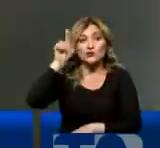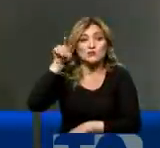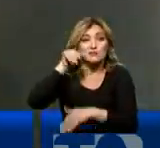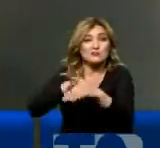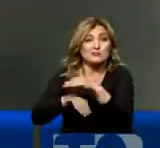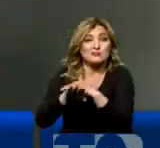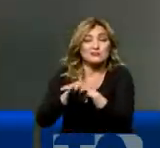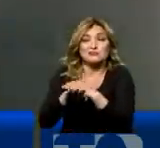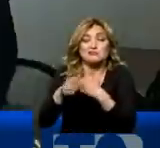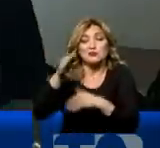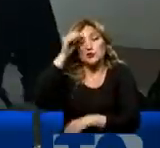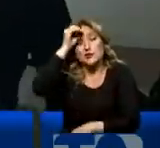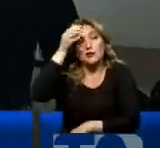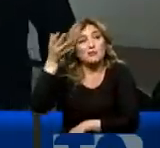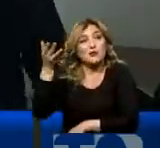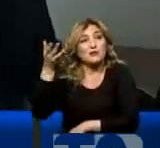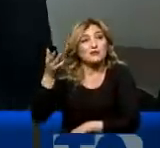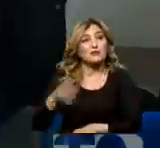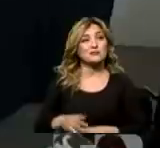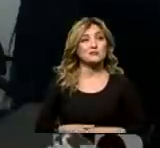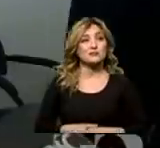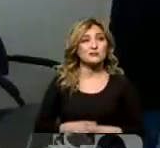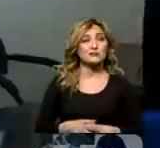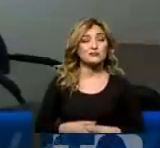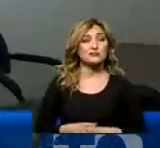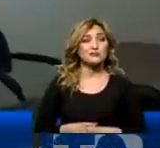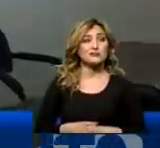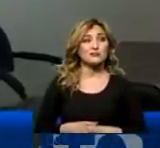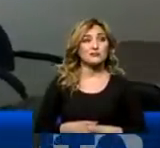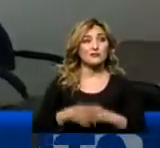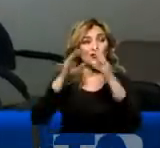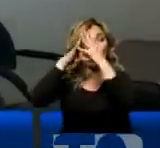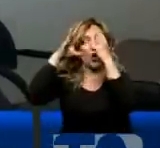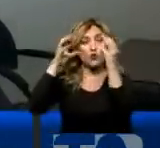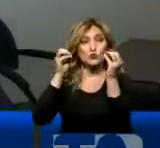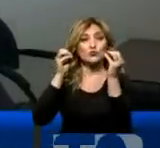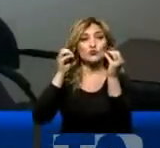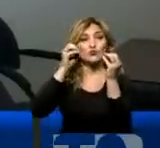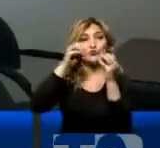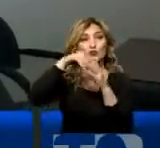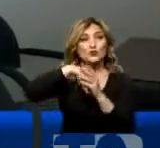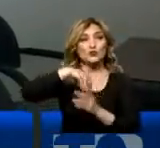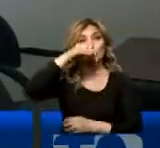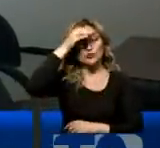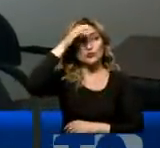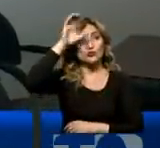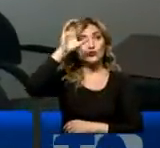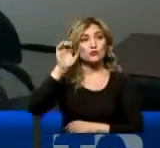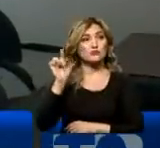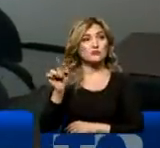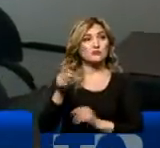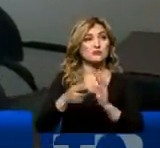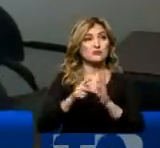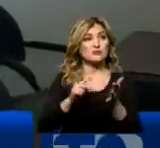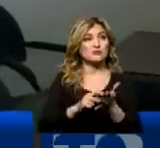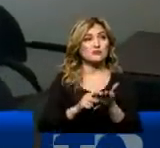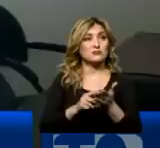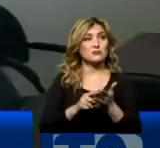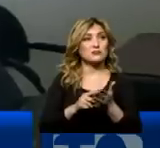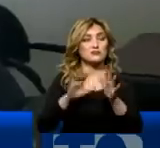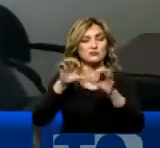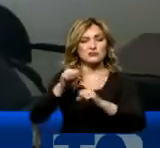estaban cometiendo un delito. ¿Tienen ellos la comprensión dentro de su cultura de qué significa el delito de